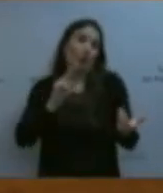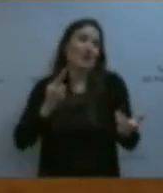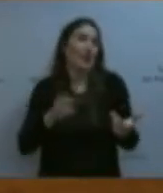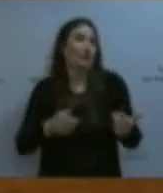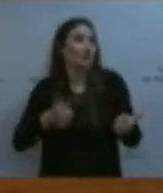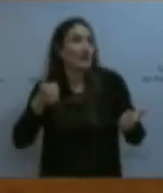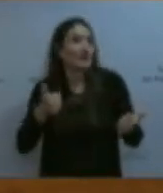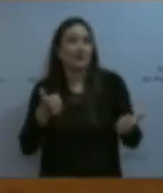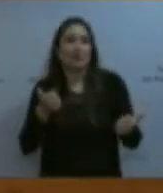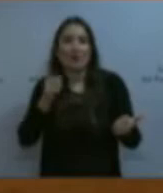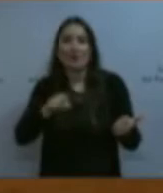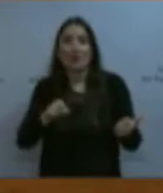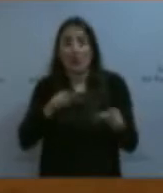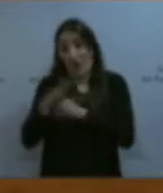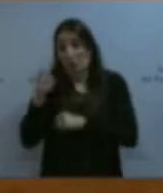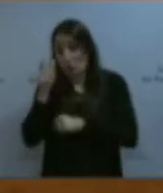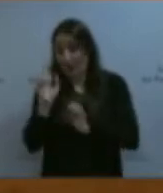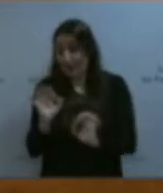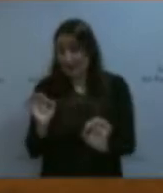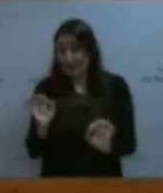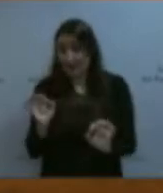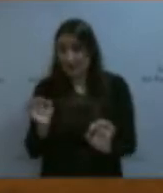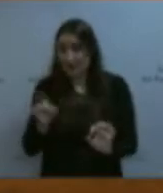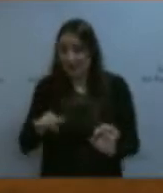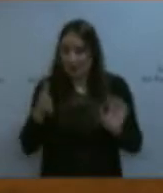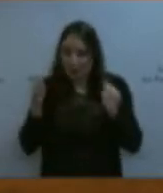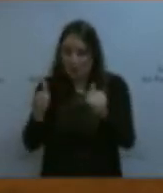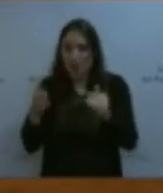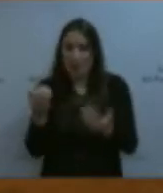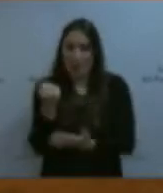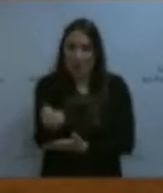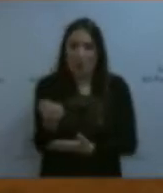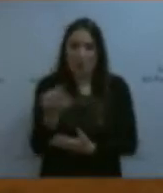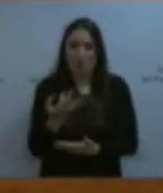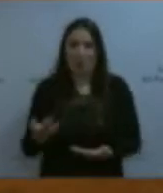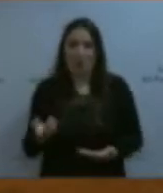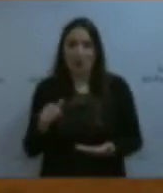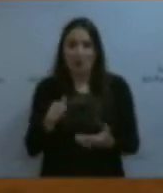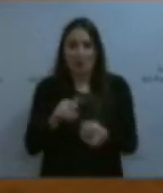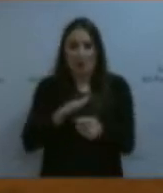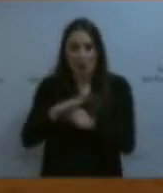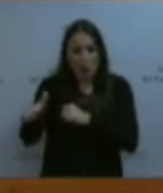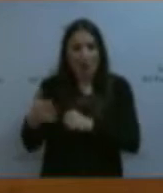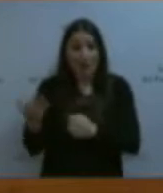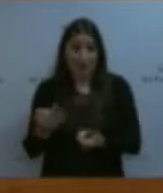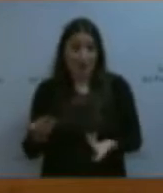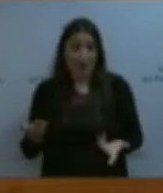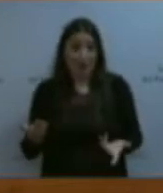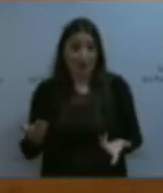son también medio rural al que hay que apoyar y dar soporte, al fin y al cabo?